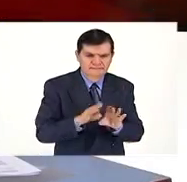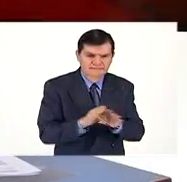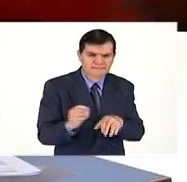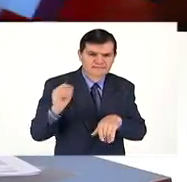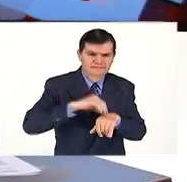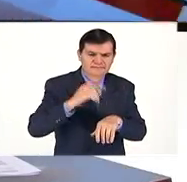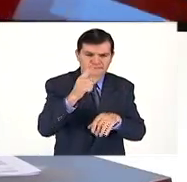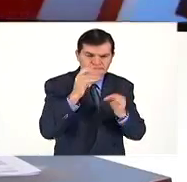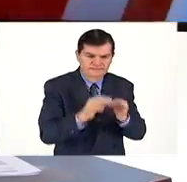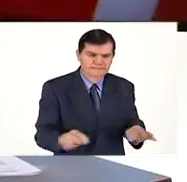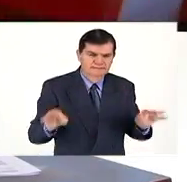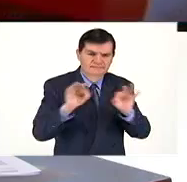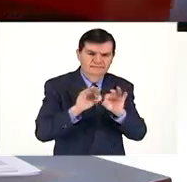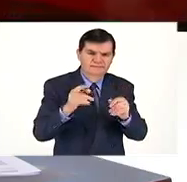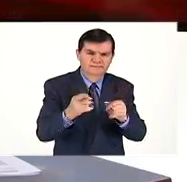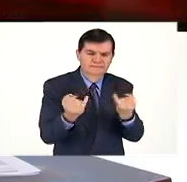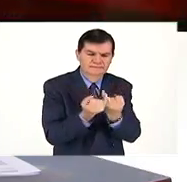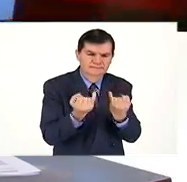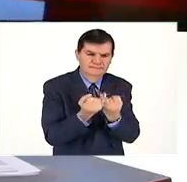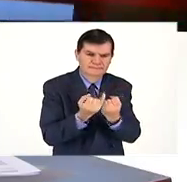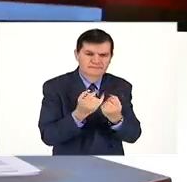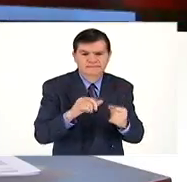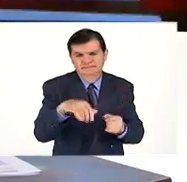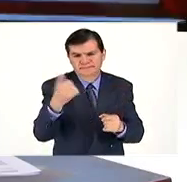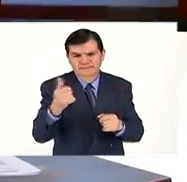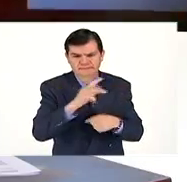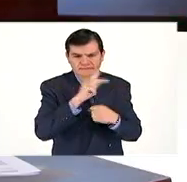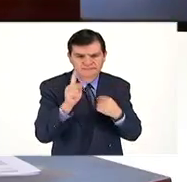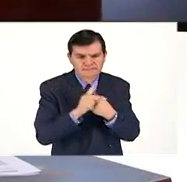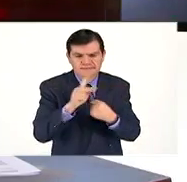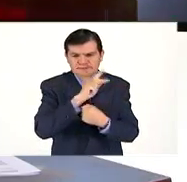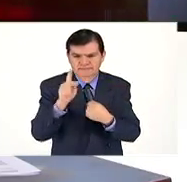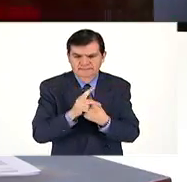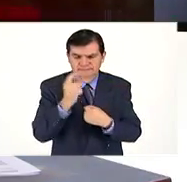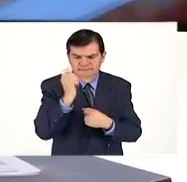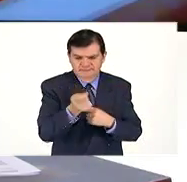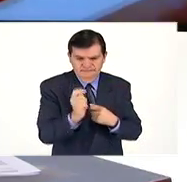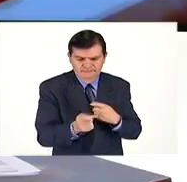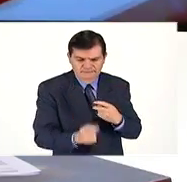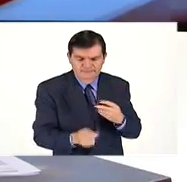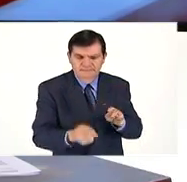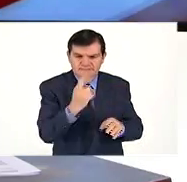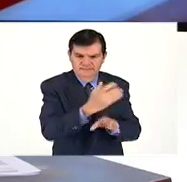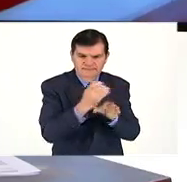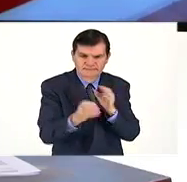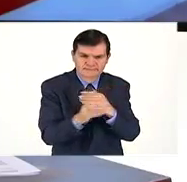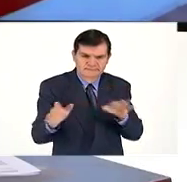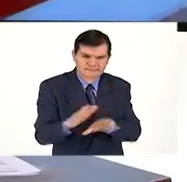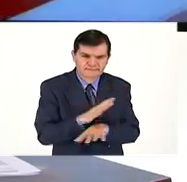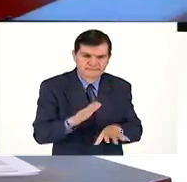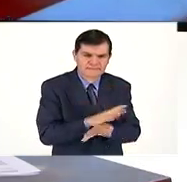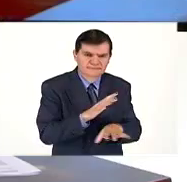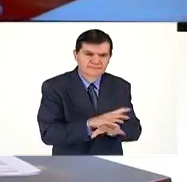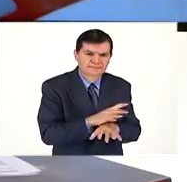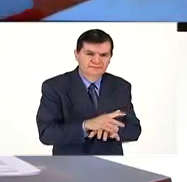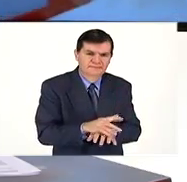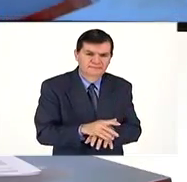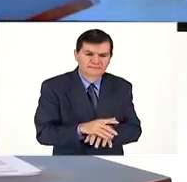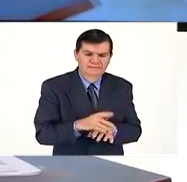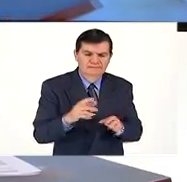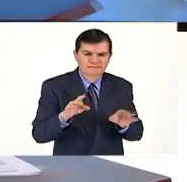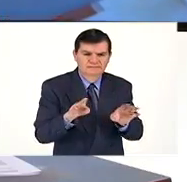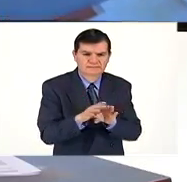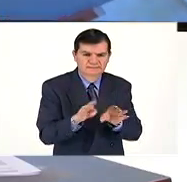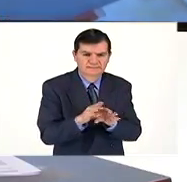mensaje importante pues a otros países respecto a que las cosas pueden cambiar de